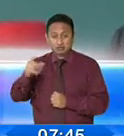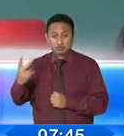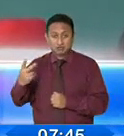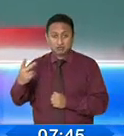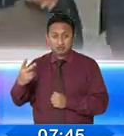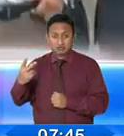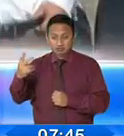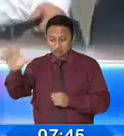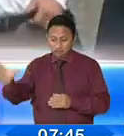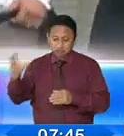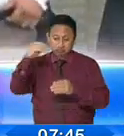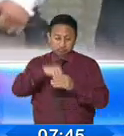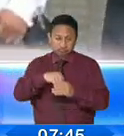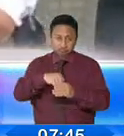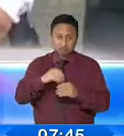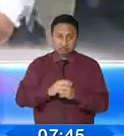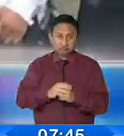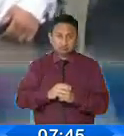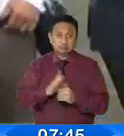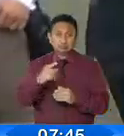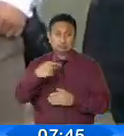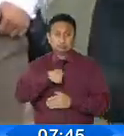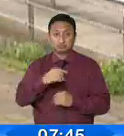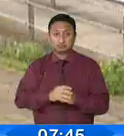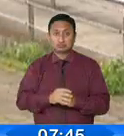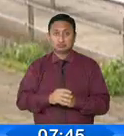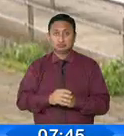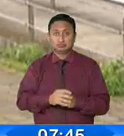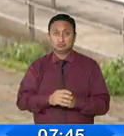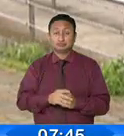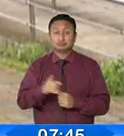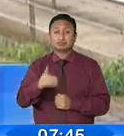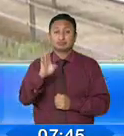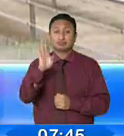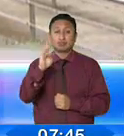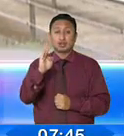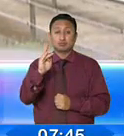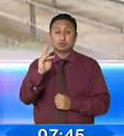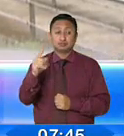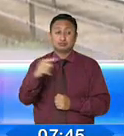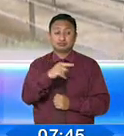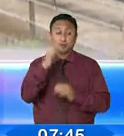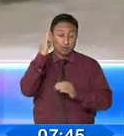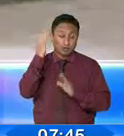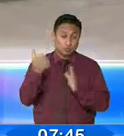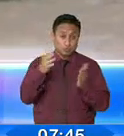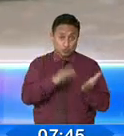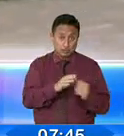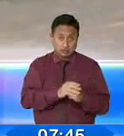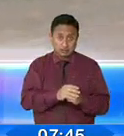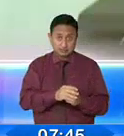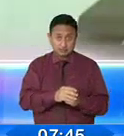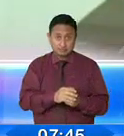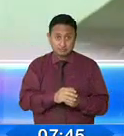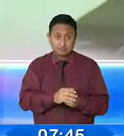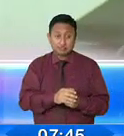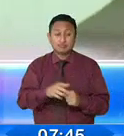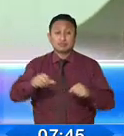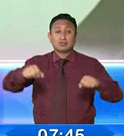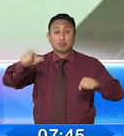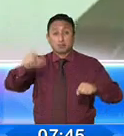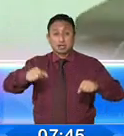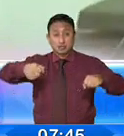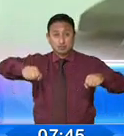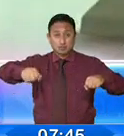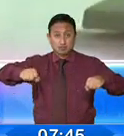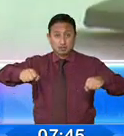personas. En este caso, mi defendido Luis Javier, el esposo y viudo de la señorita fallecida, la persona, el motorizado, quien condujo